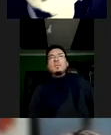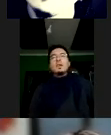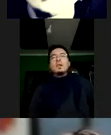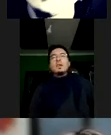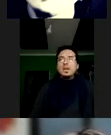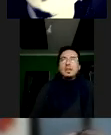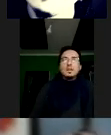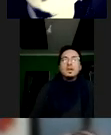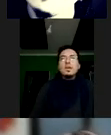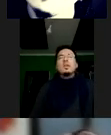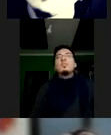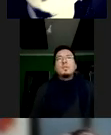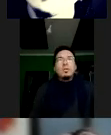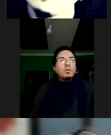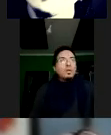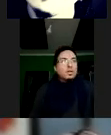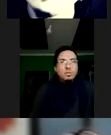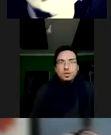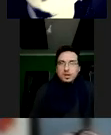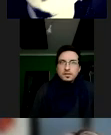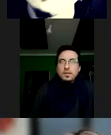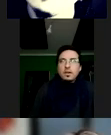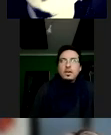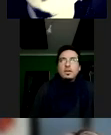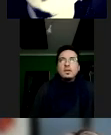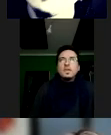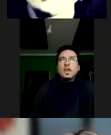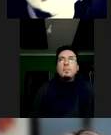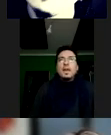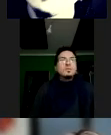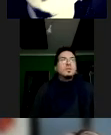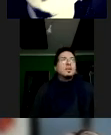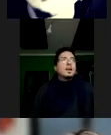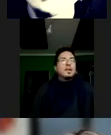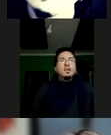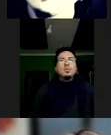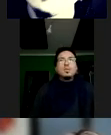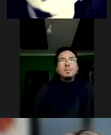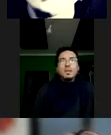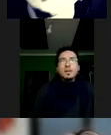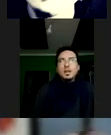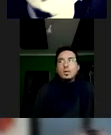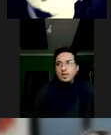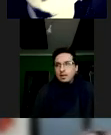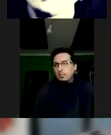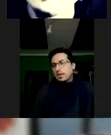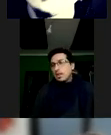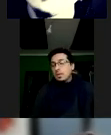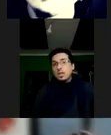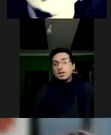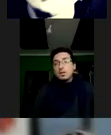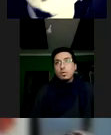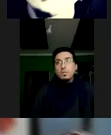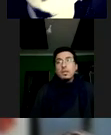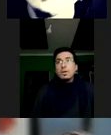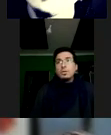día, mis queridos y mis queridas, es comenzar con la unidad número 3, que se llama Planos de Arquitectura. En esta unidad, prácticamente